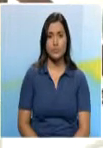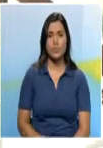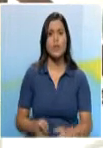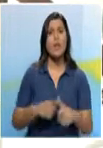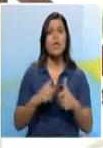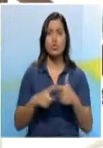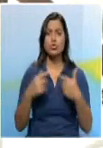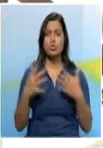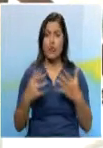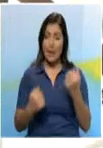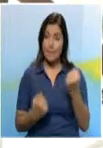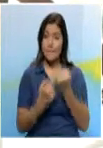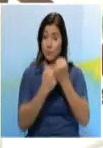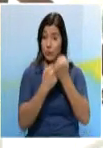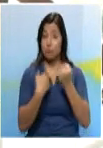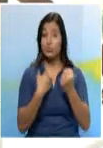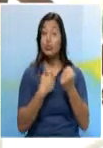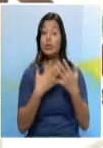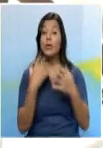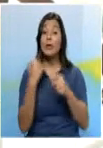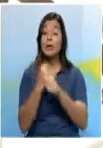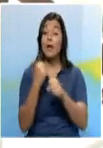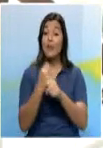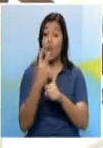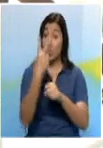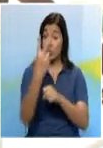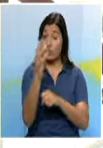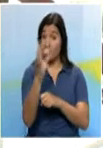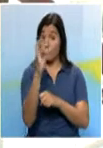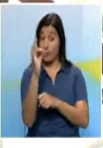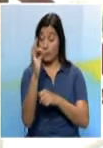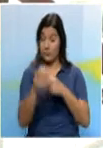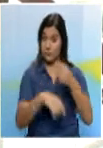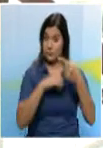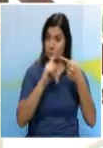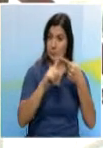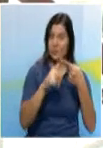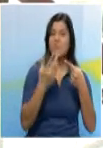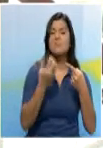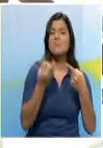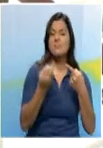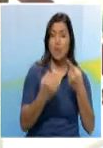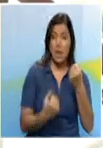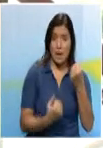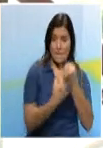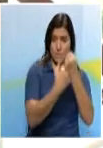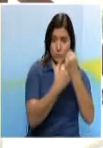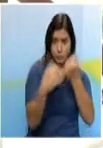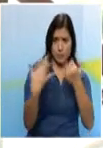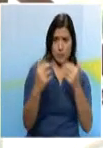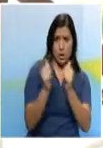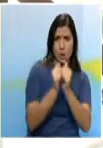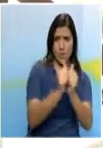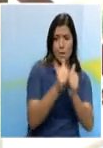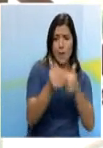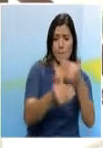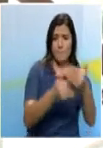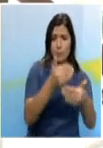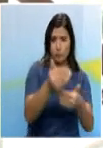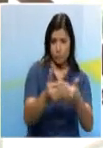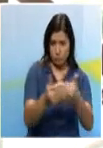estado apoyándolo, ¿verdad? Hemos estado trabajando, digamos, en dos frentes. Por una parte, apoyando, acompañando el proceso